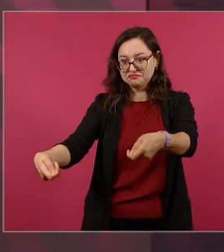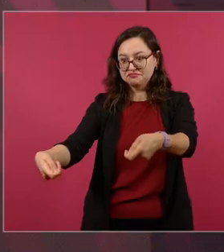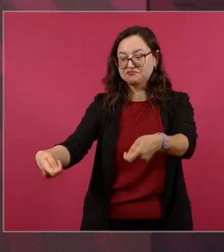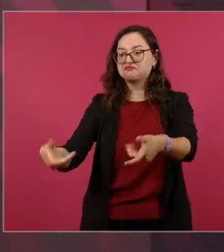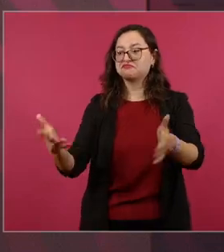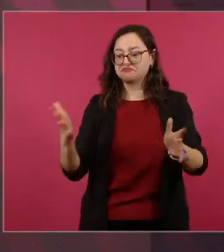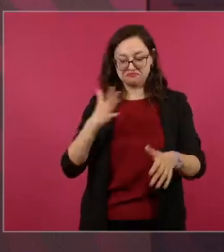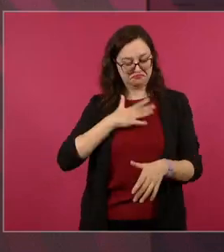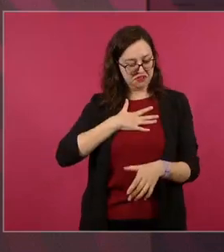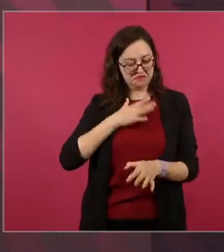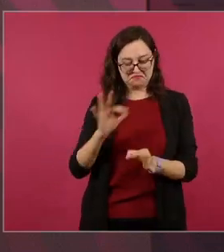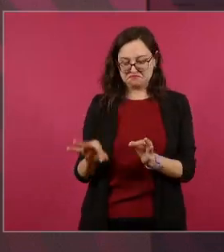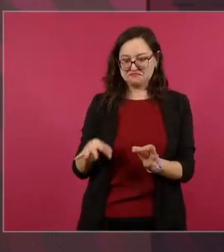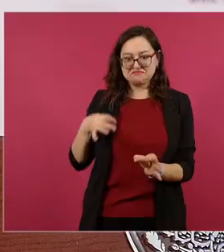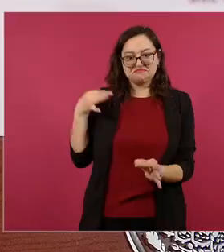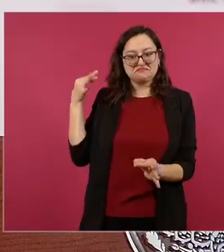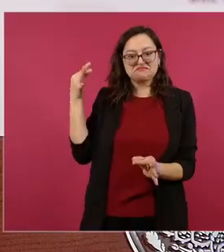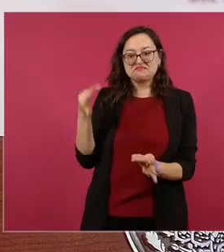Y jubilarme,